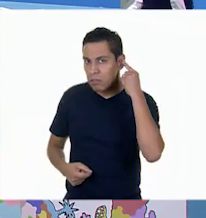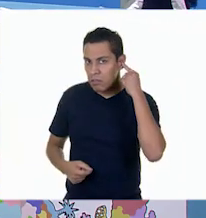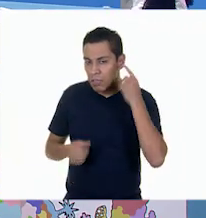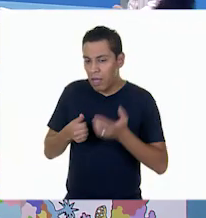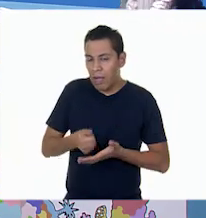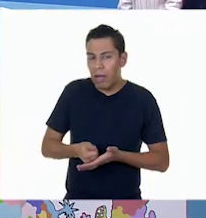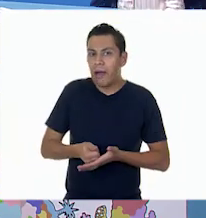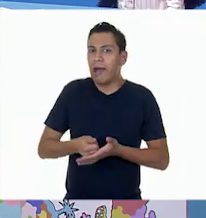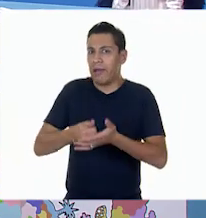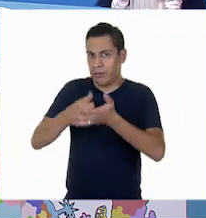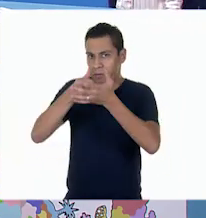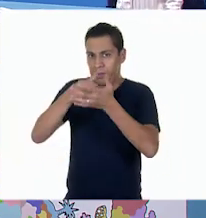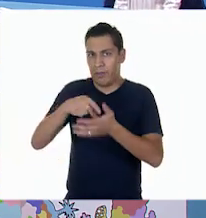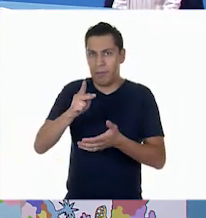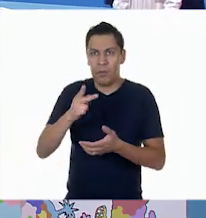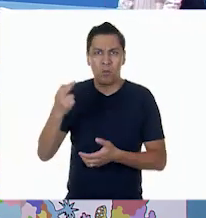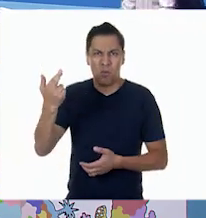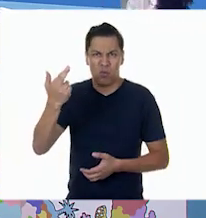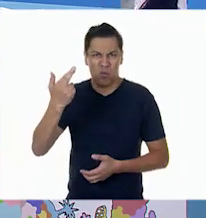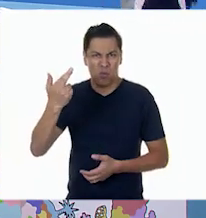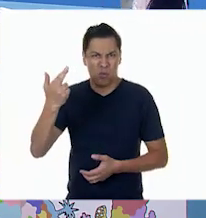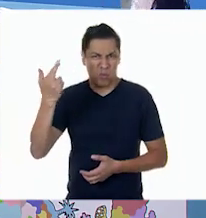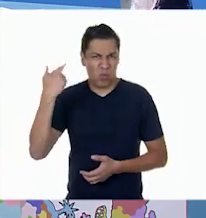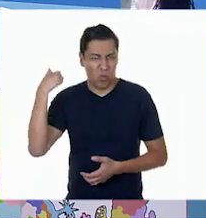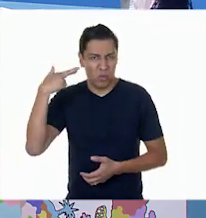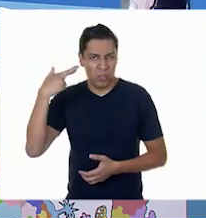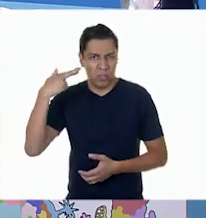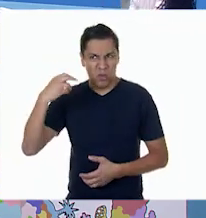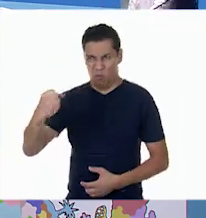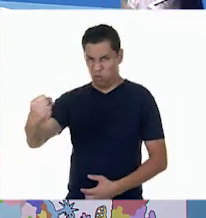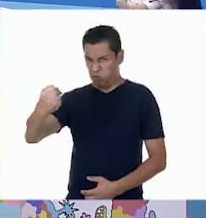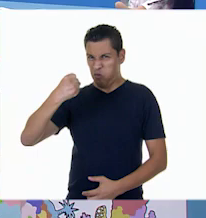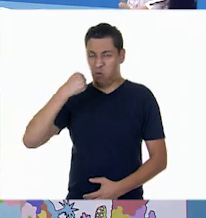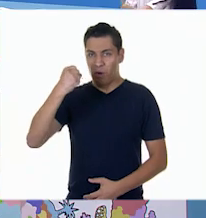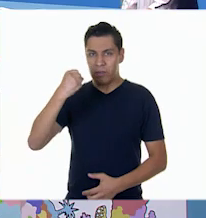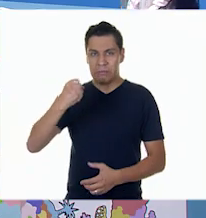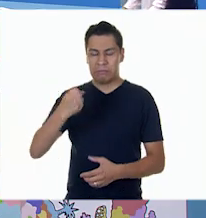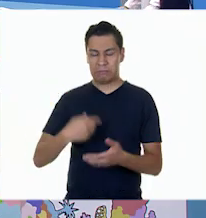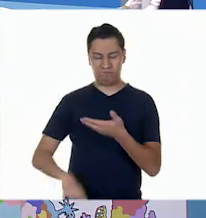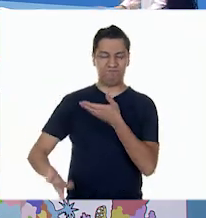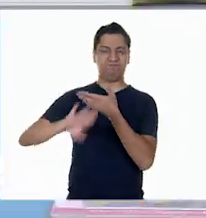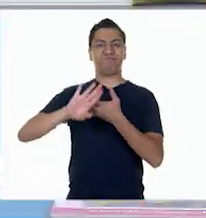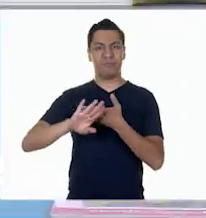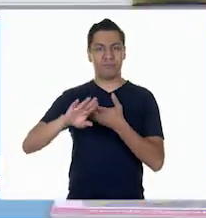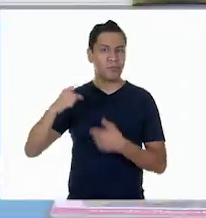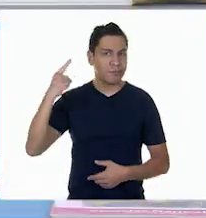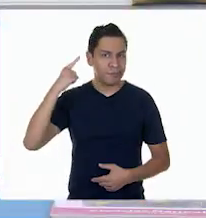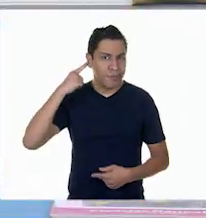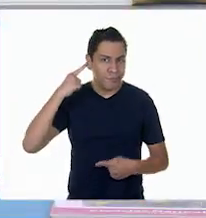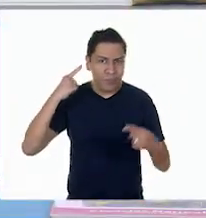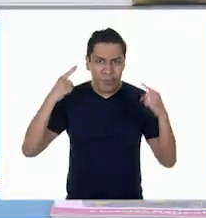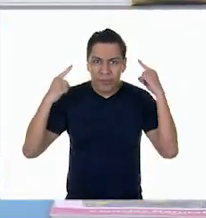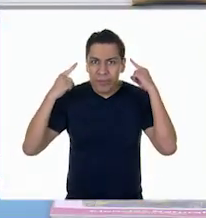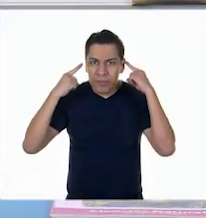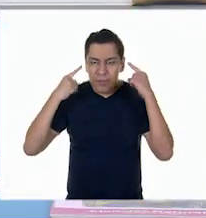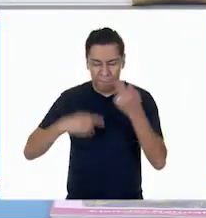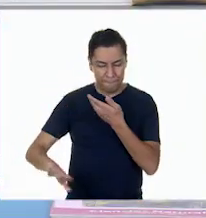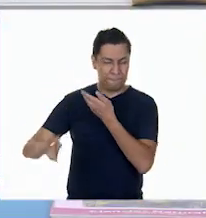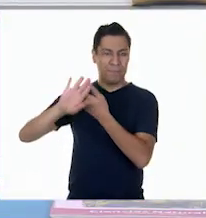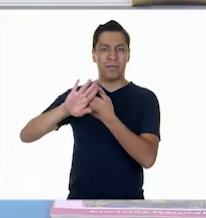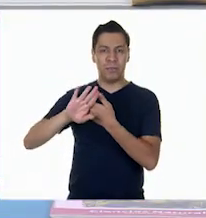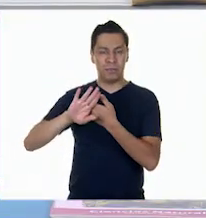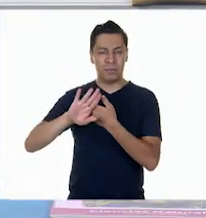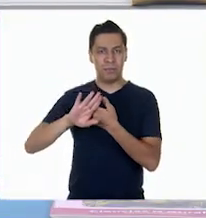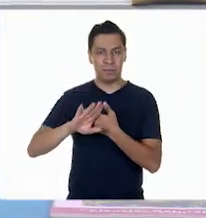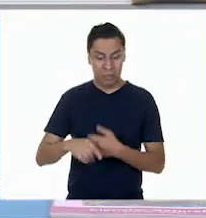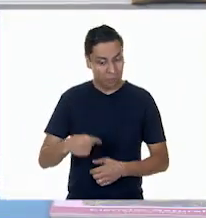es muy alto puede causar daño al oído y justo de eso hablaremos el día de hoy, Ale. ¡Ay! Voy a estar muy